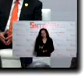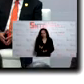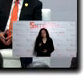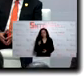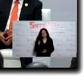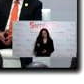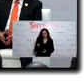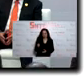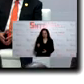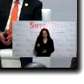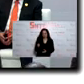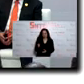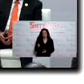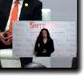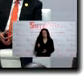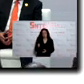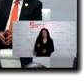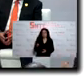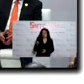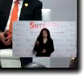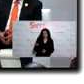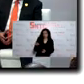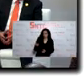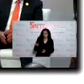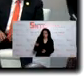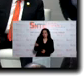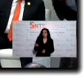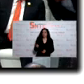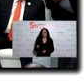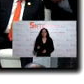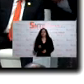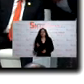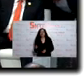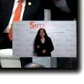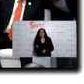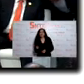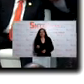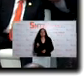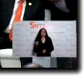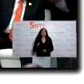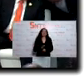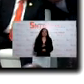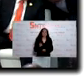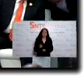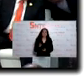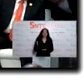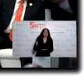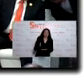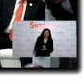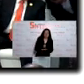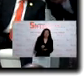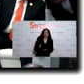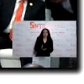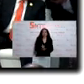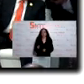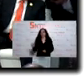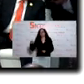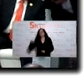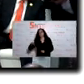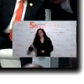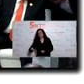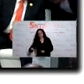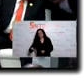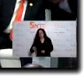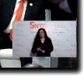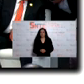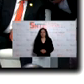decir, ¿a qué atribuyen los profesores el éxito y los fracasos? Si las profesoras piensan que